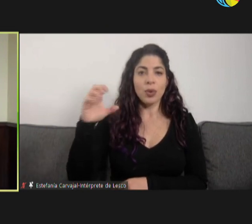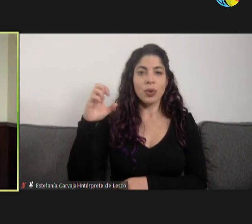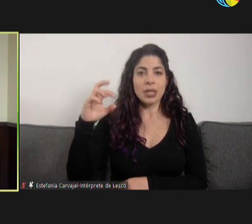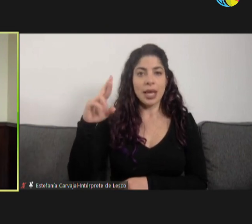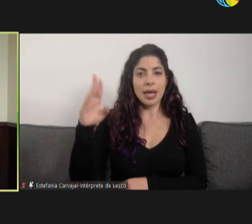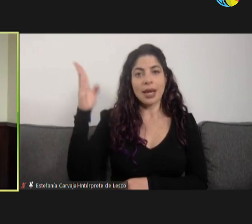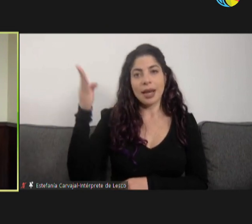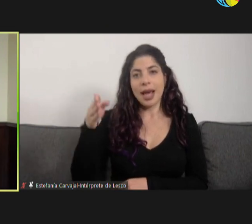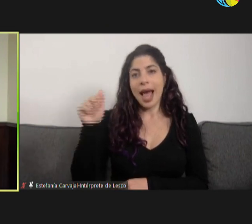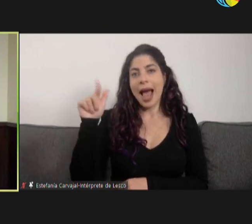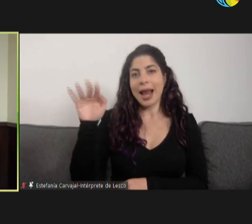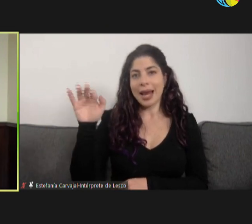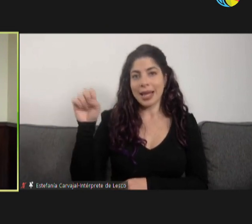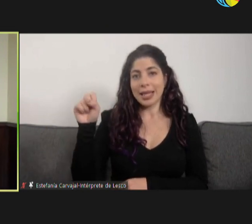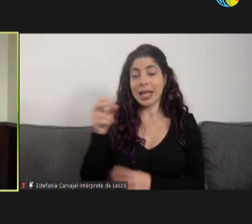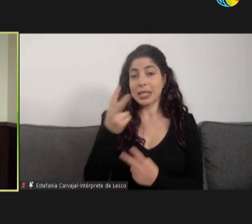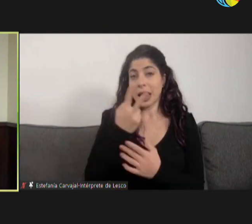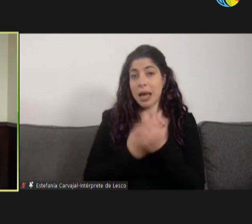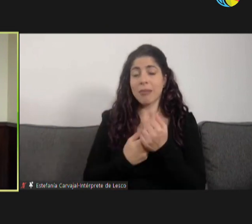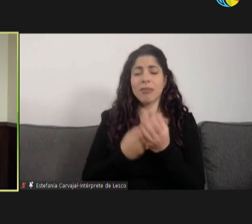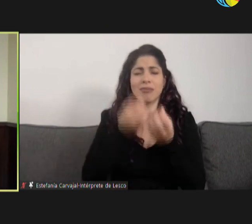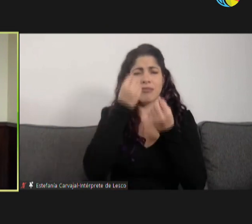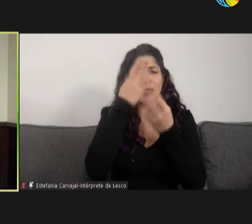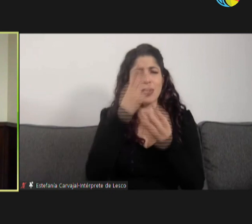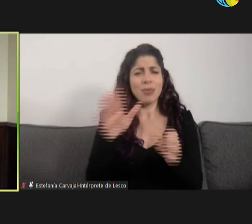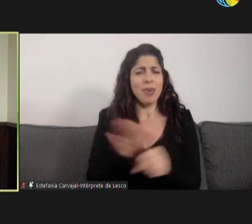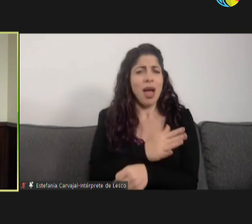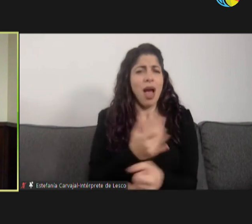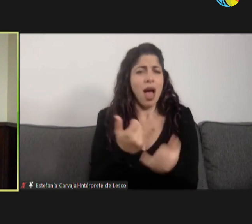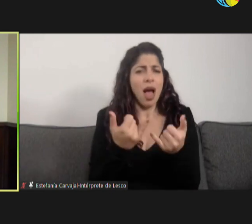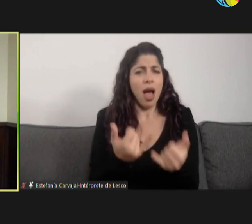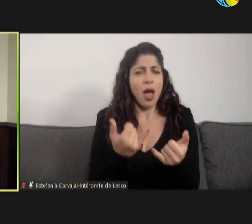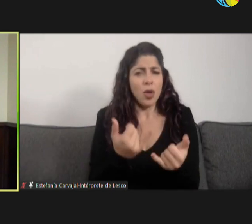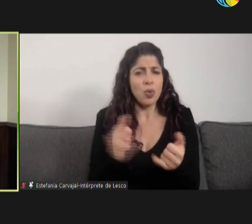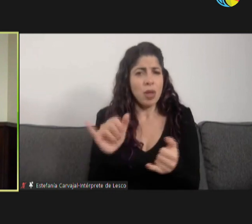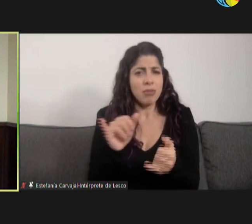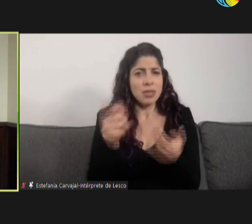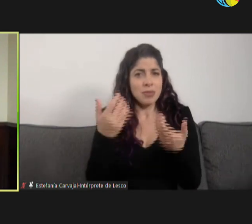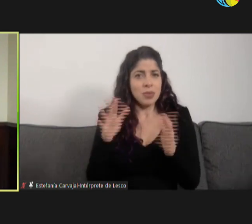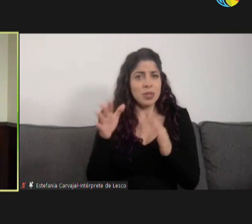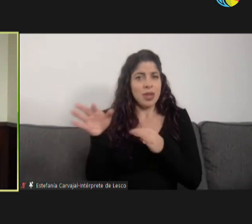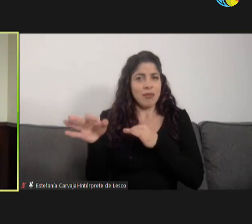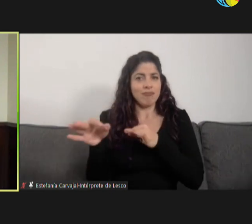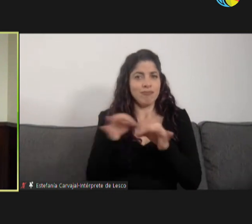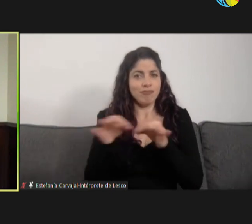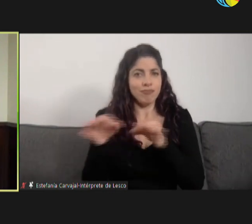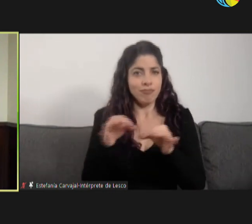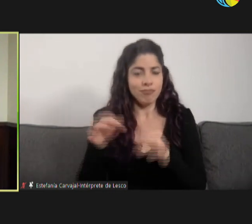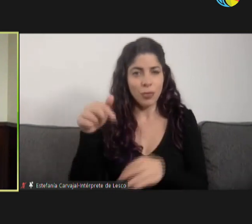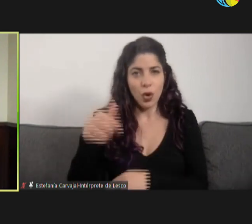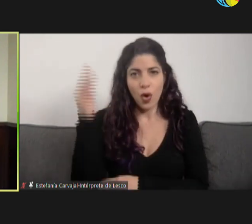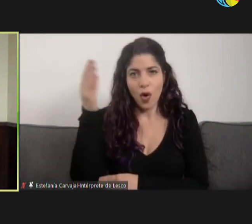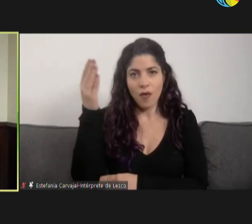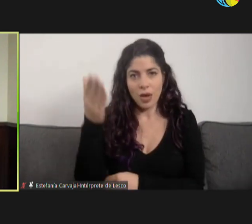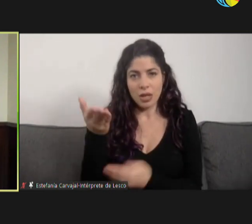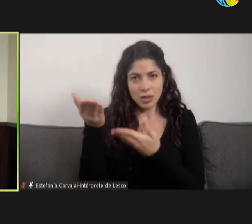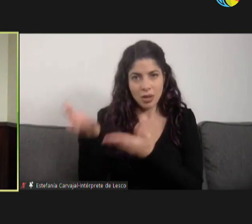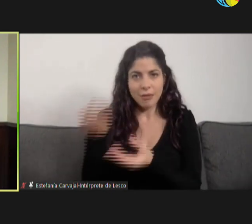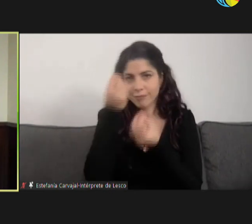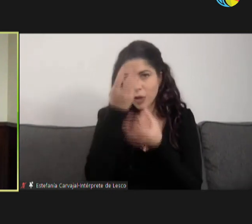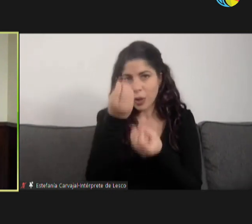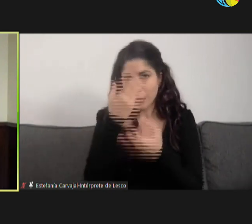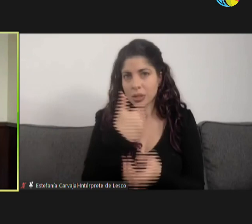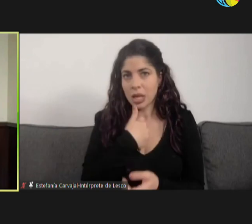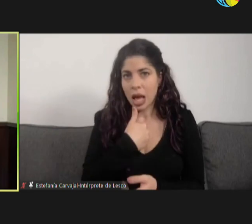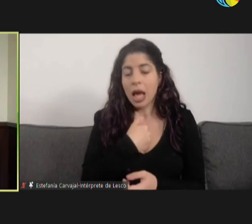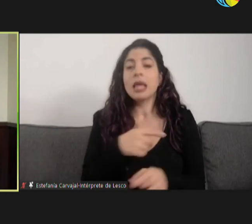El sitio está totalmente actualizado con las medidas que explicaron los jerarcas durante esta conferencia de prensa y